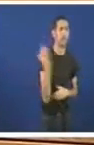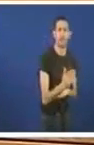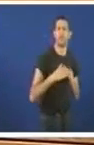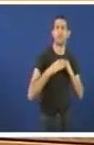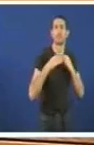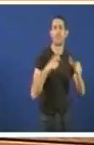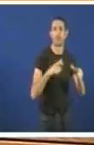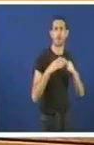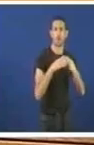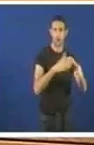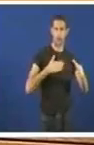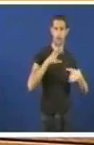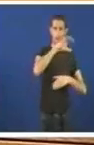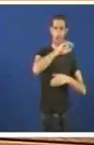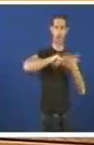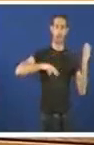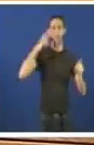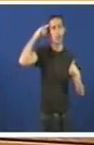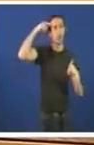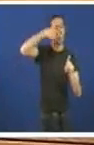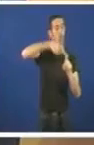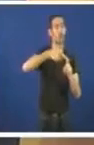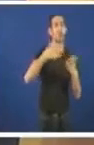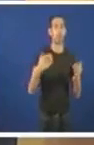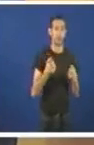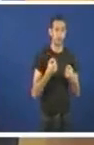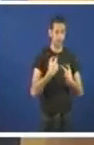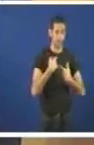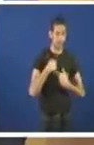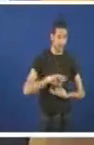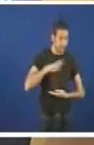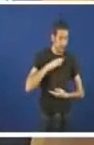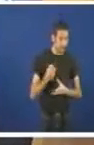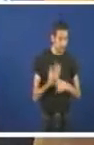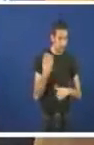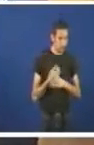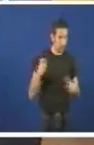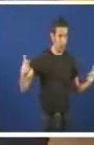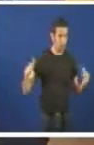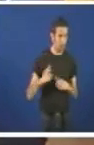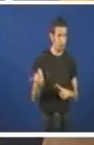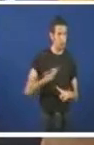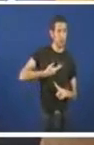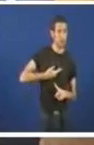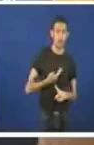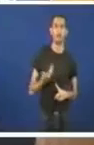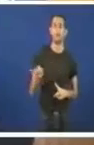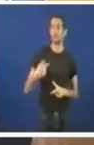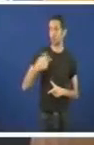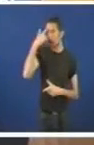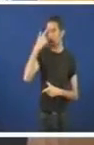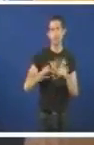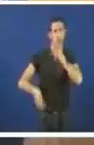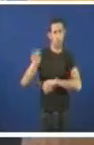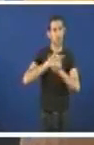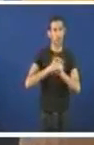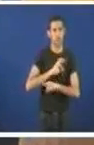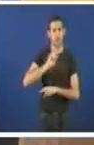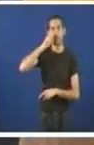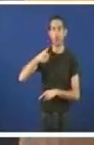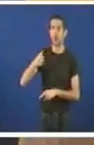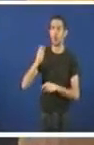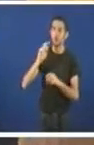un intento claro por desmantelar a nosa capacidade productiva. É realmente preocupante, señor Núñez Feijóo, que non o